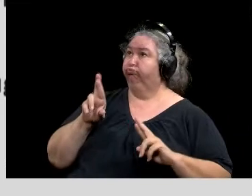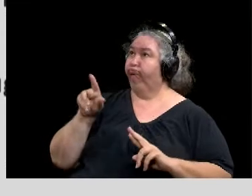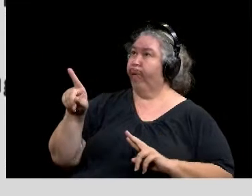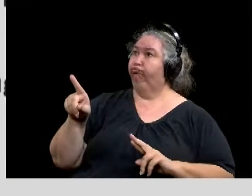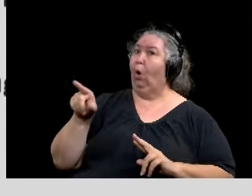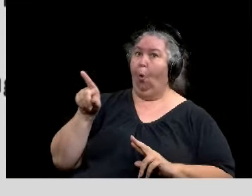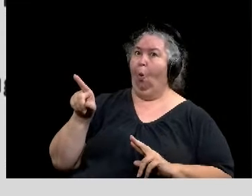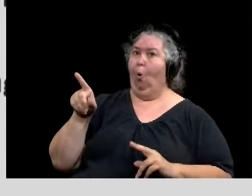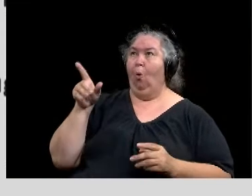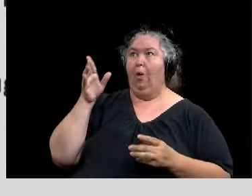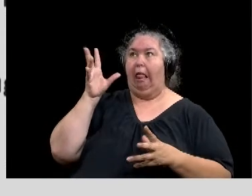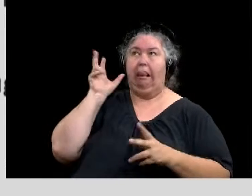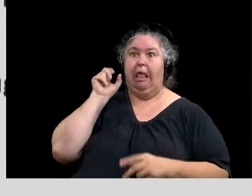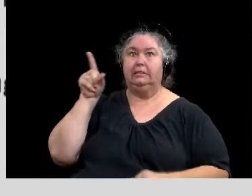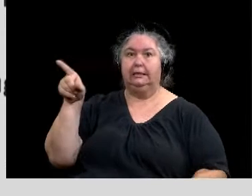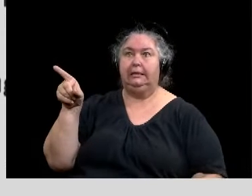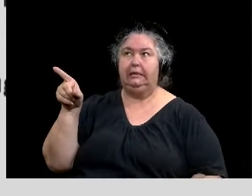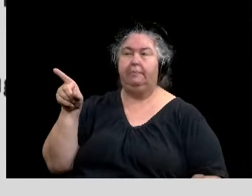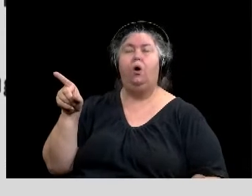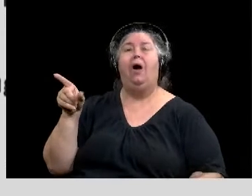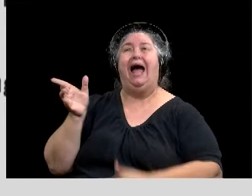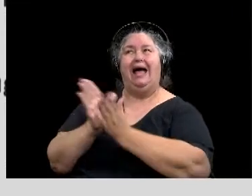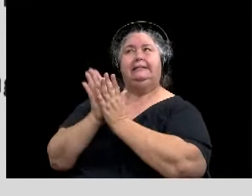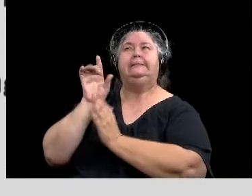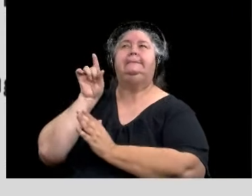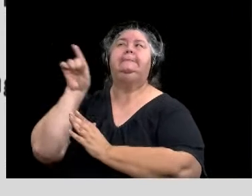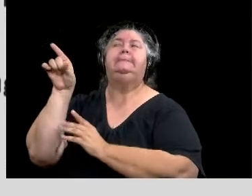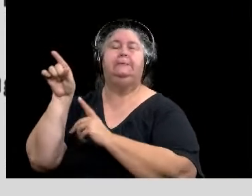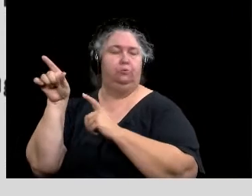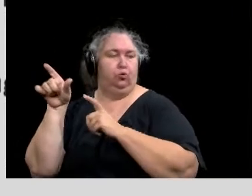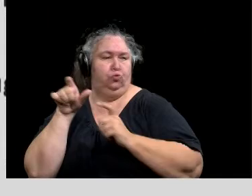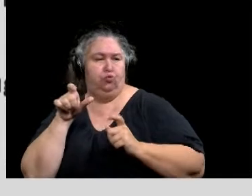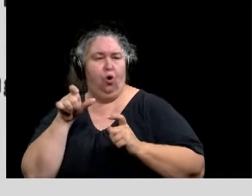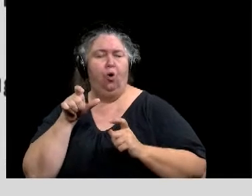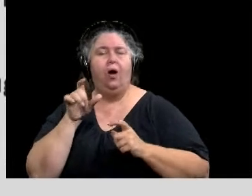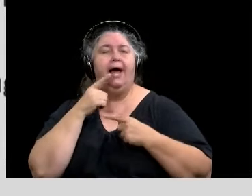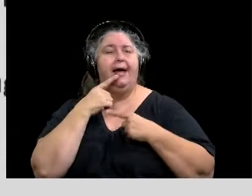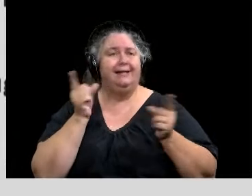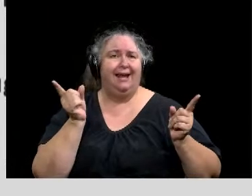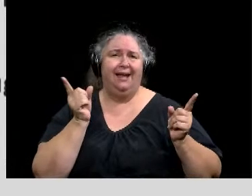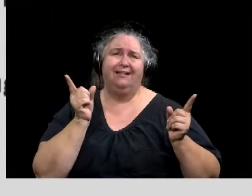tenga la voz de autoridad y tengan el denunciante que